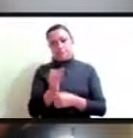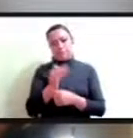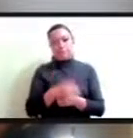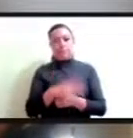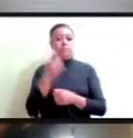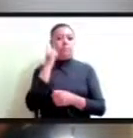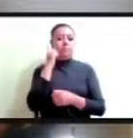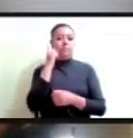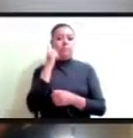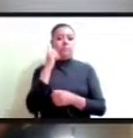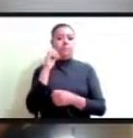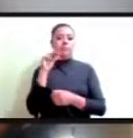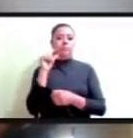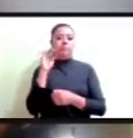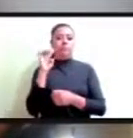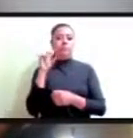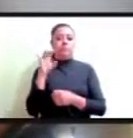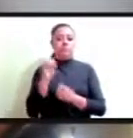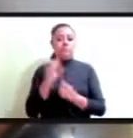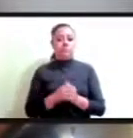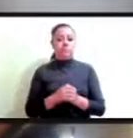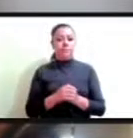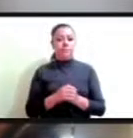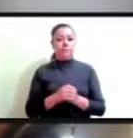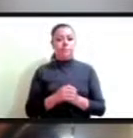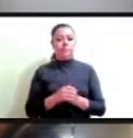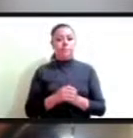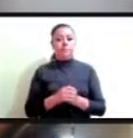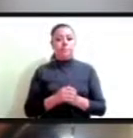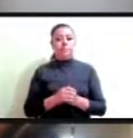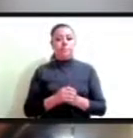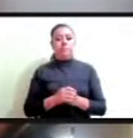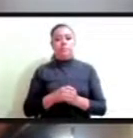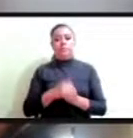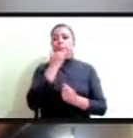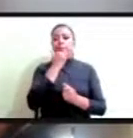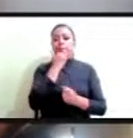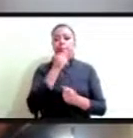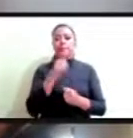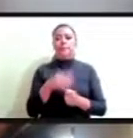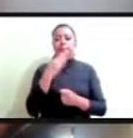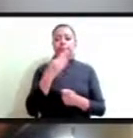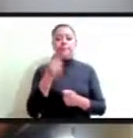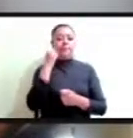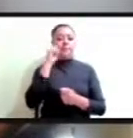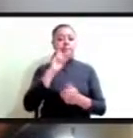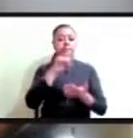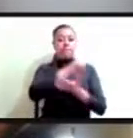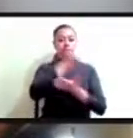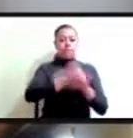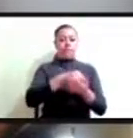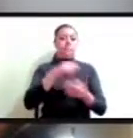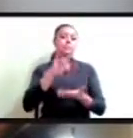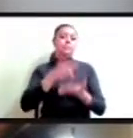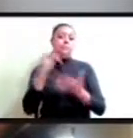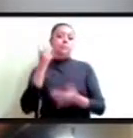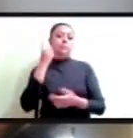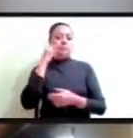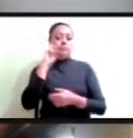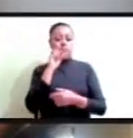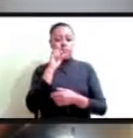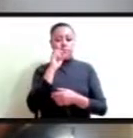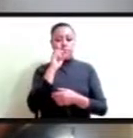iniciativa. Discúlpeme, por favor. Muy bien, diputada, queda en el acta. Gracias, diputada Paula. Gracias a ti, Miguel.